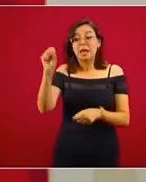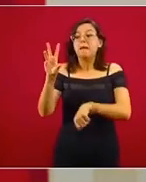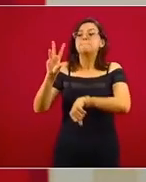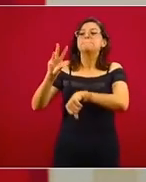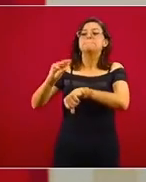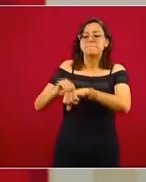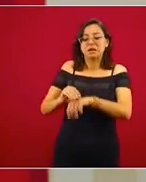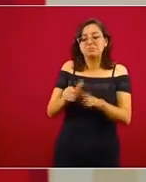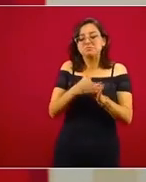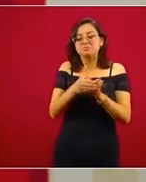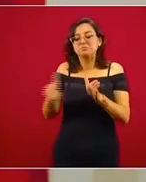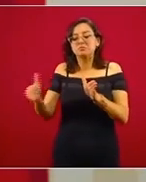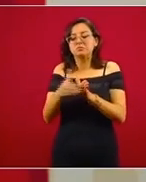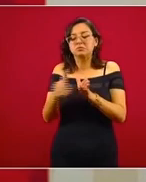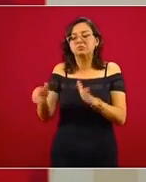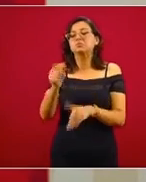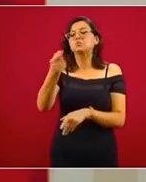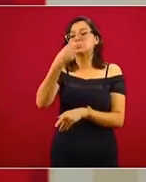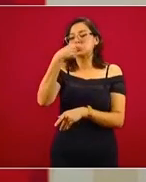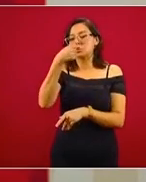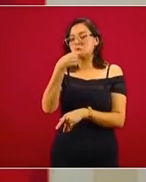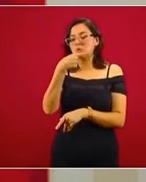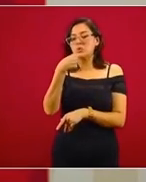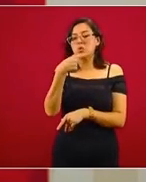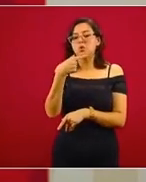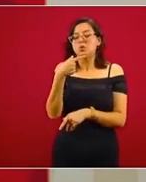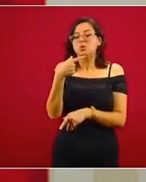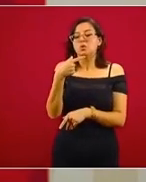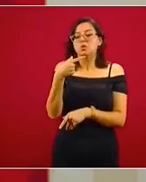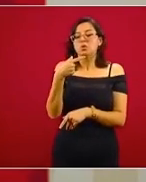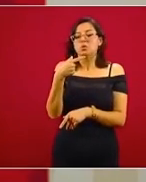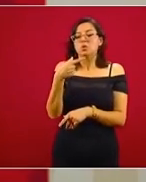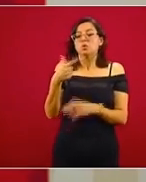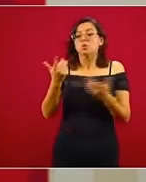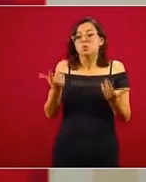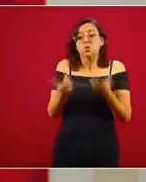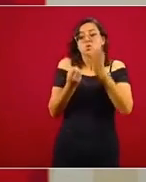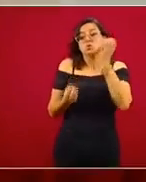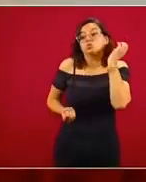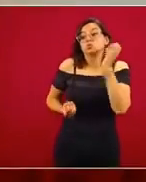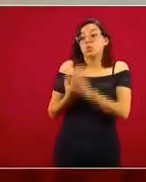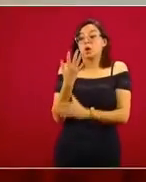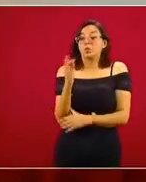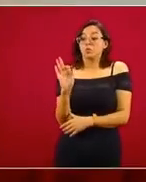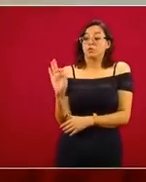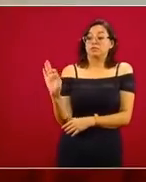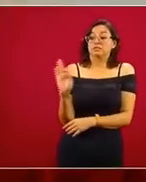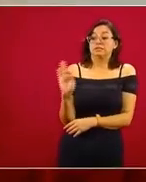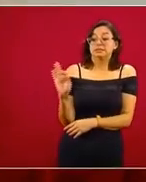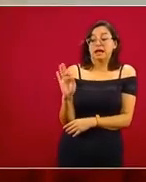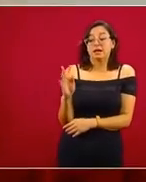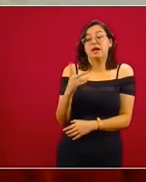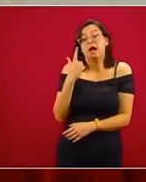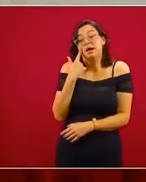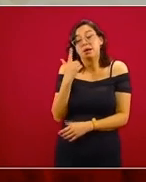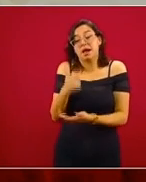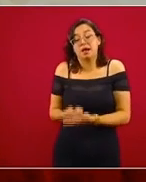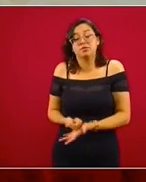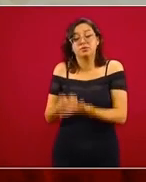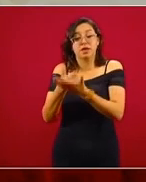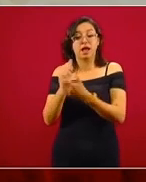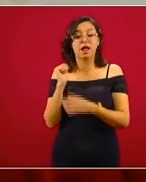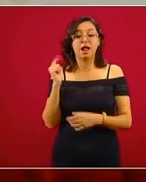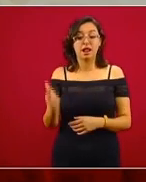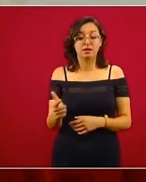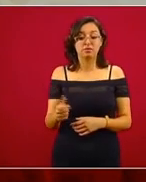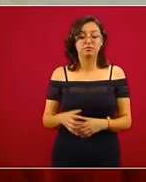small emergencia difference en there. una condición So que that se llama recidivir de could be uso used novedoso during this compasivo, emergency podríamos llamarlo. situation. Ahora, ¿qué quiere That decir